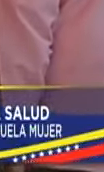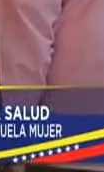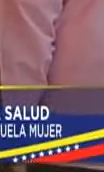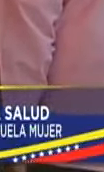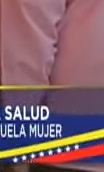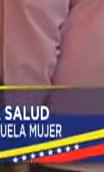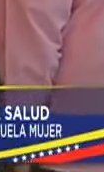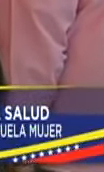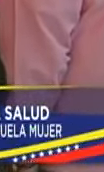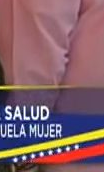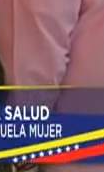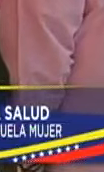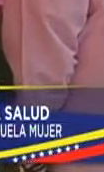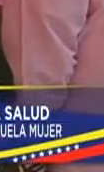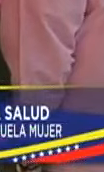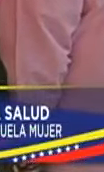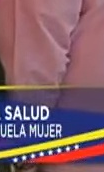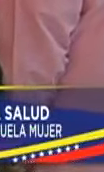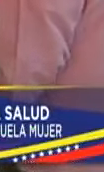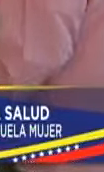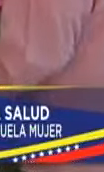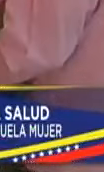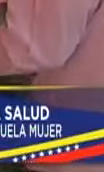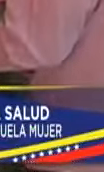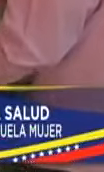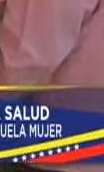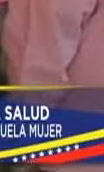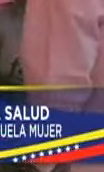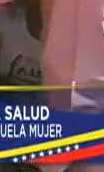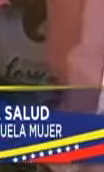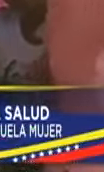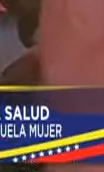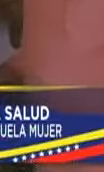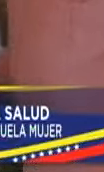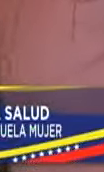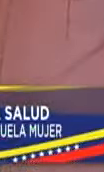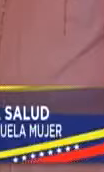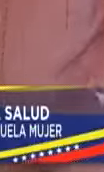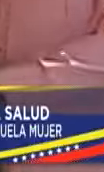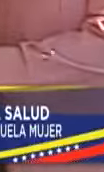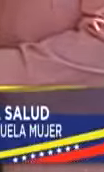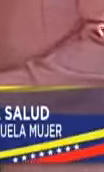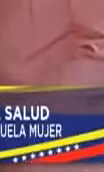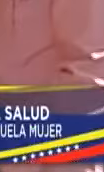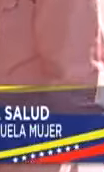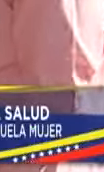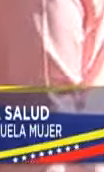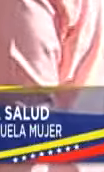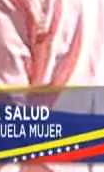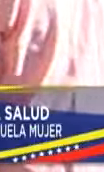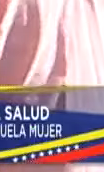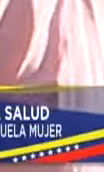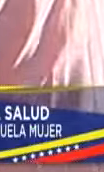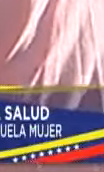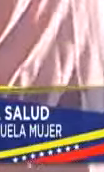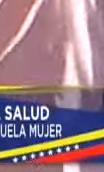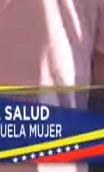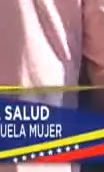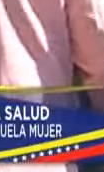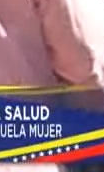y eterno Hugo Chávez. Distintos módulos han sido desplegados acá, de triaje, consulta de